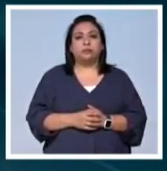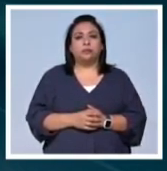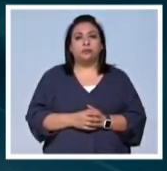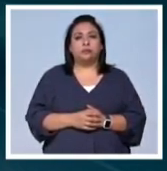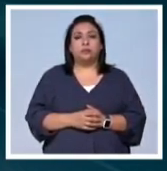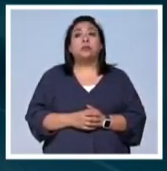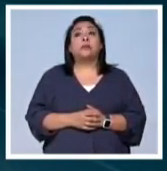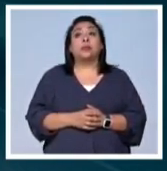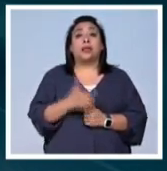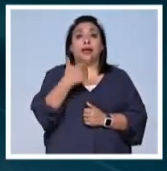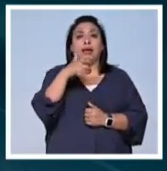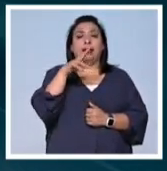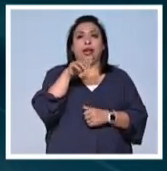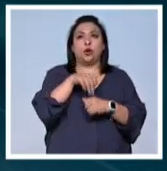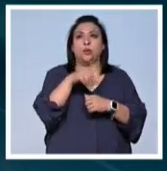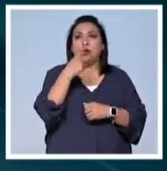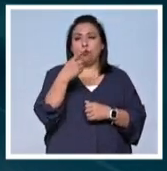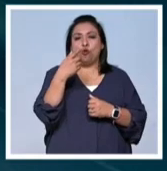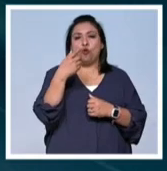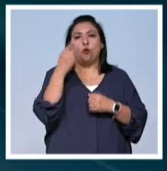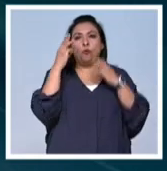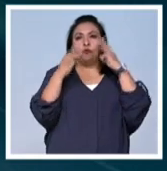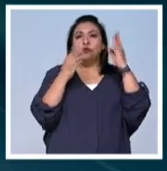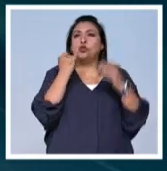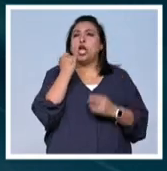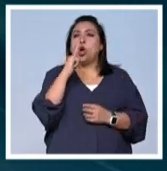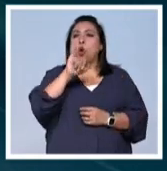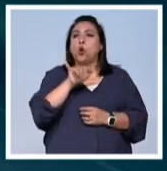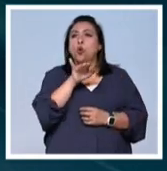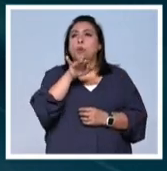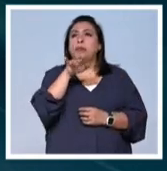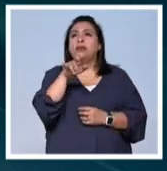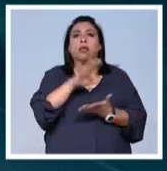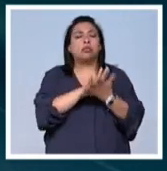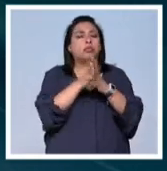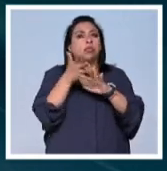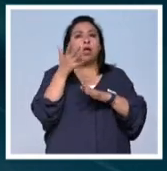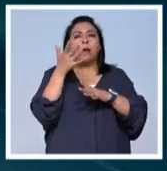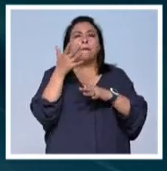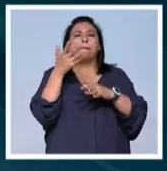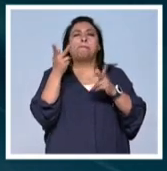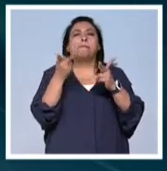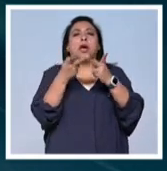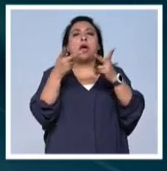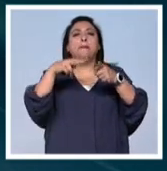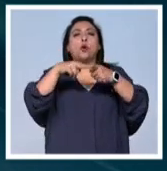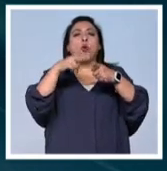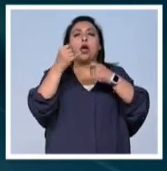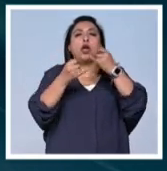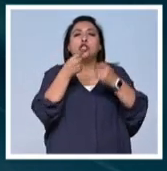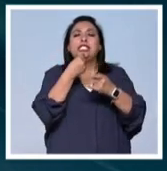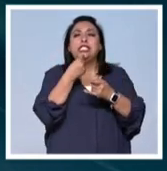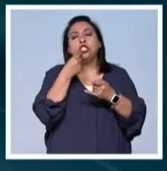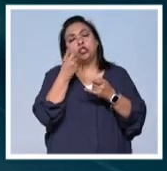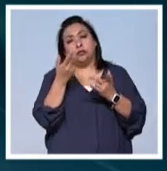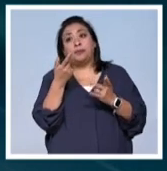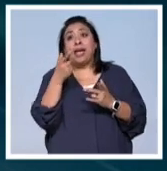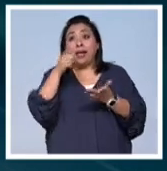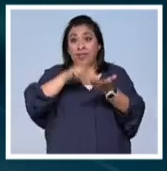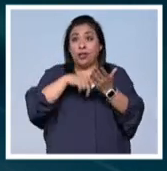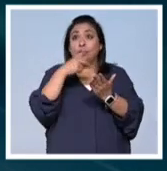la galería 1 del museo Jumex se transforma en un gran parque de juegos infantiles detrás de esta propuesta se